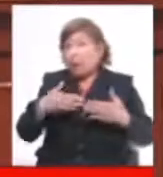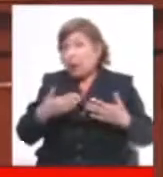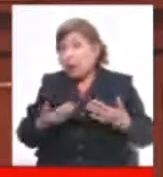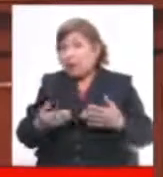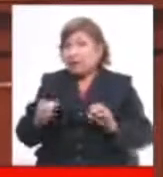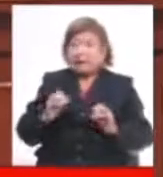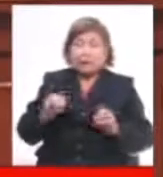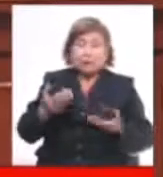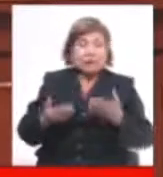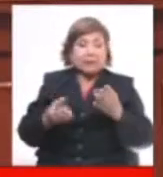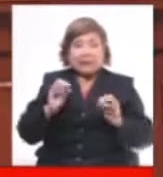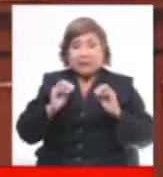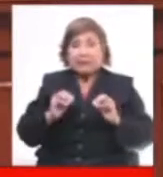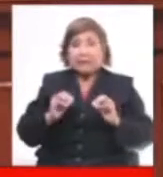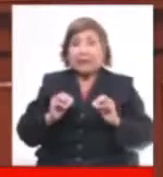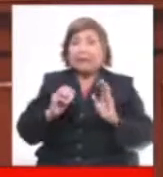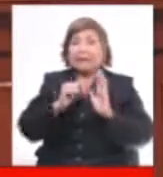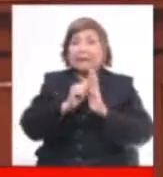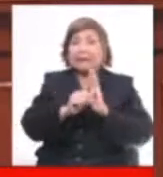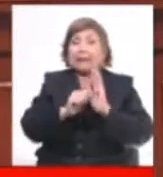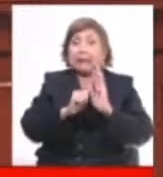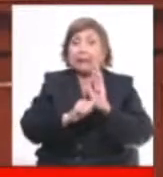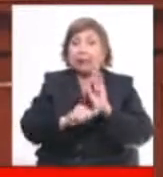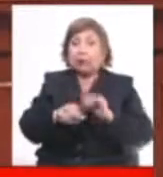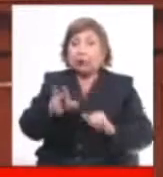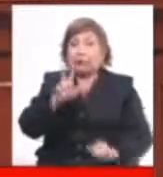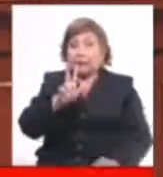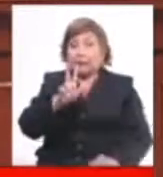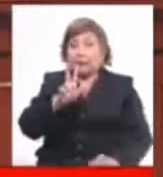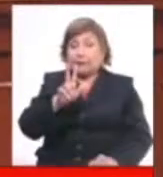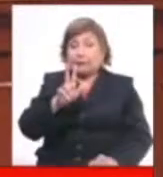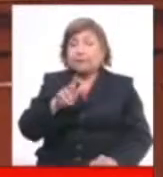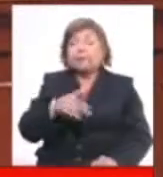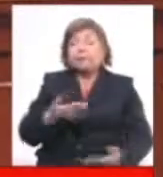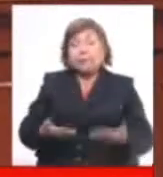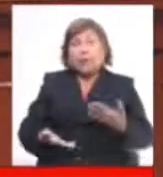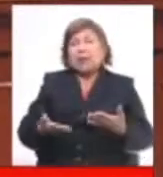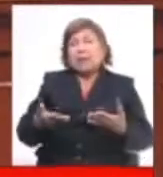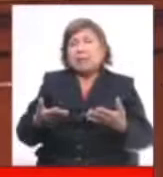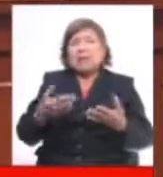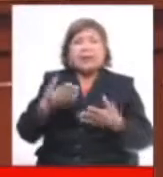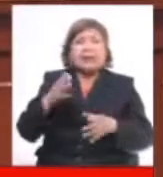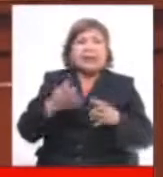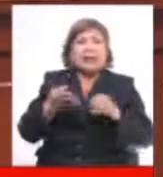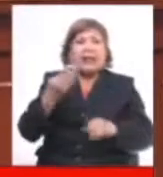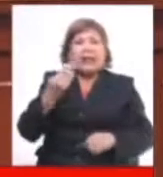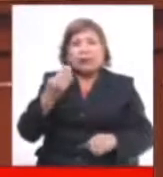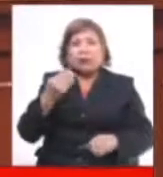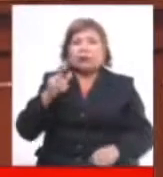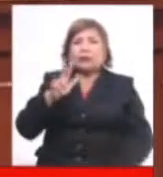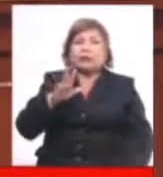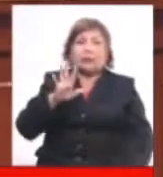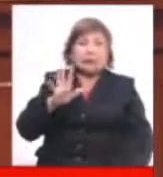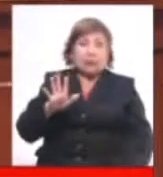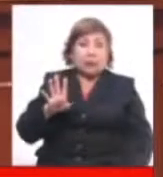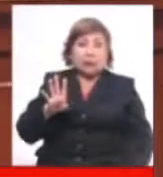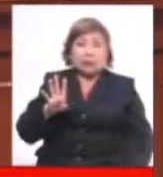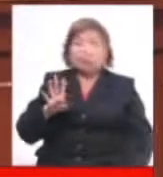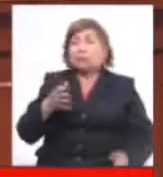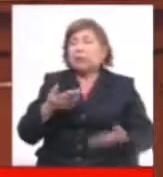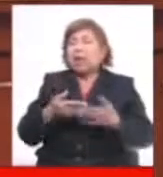encuentra establecida en el artículo 3 del Decreto Legislativo 1434,